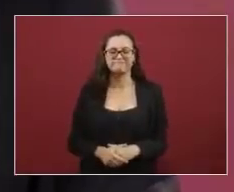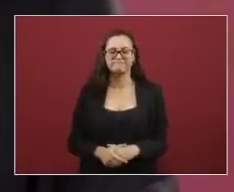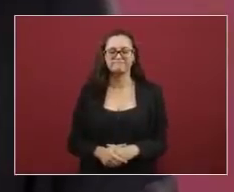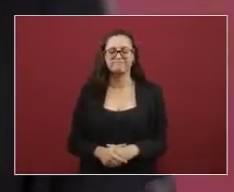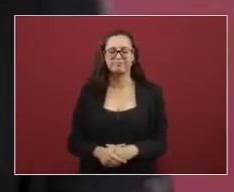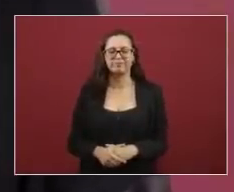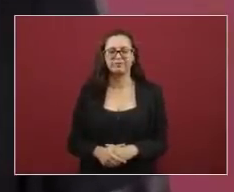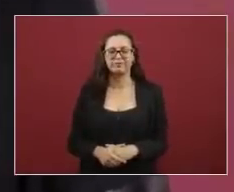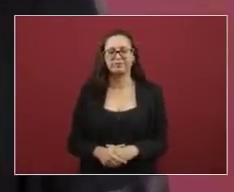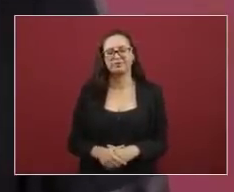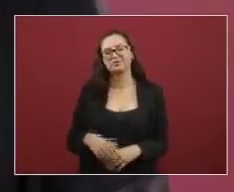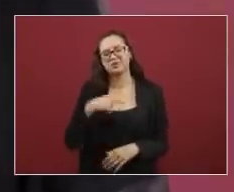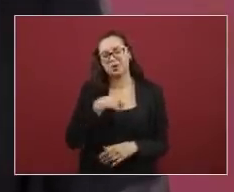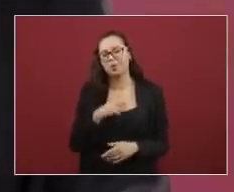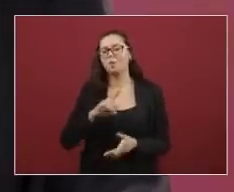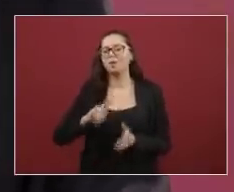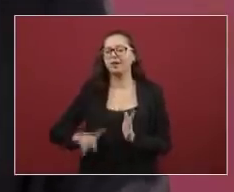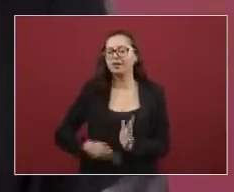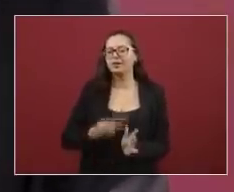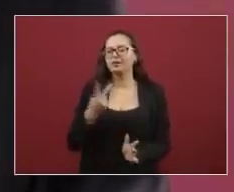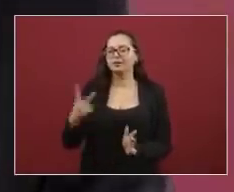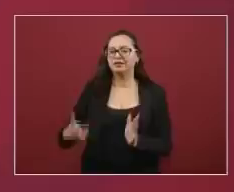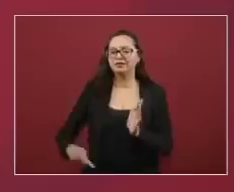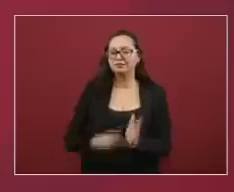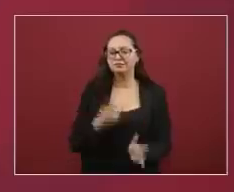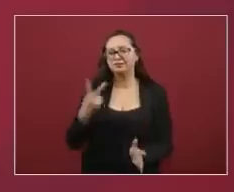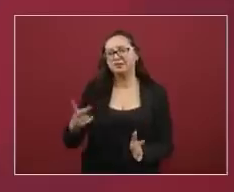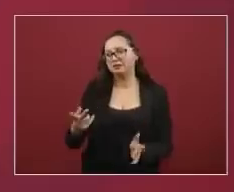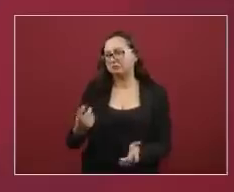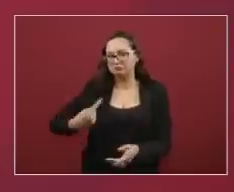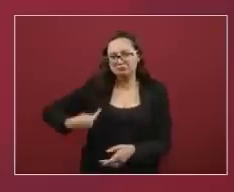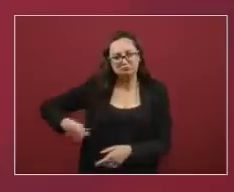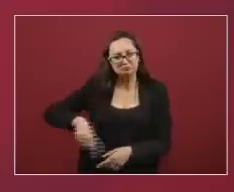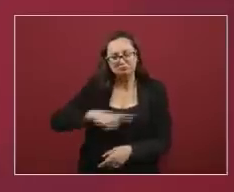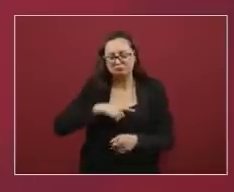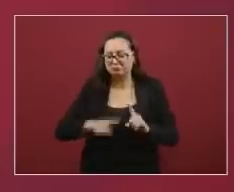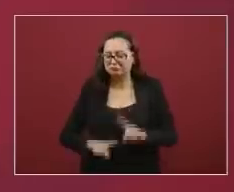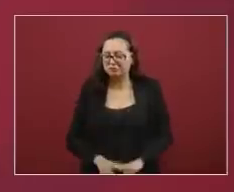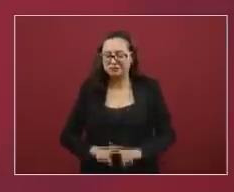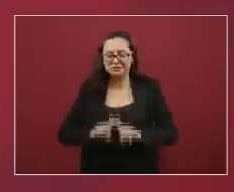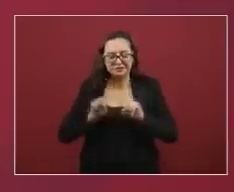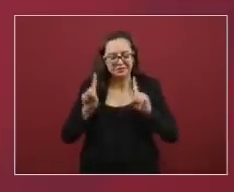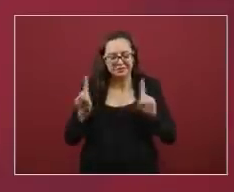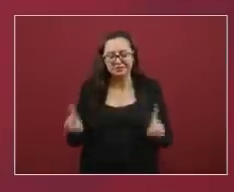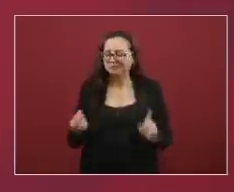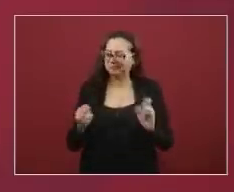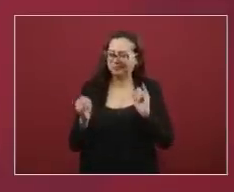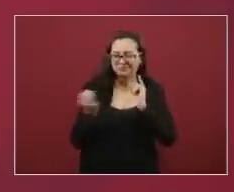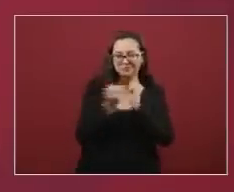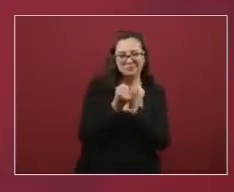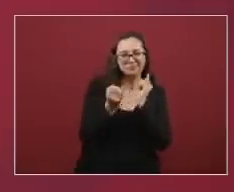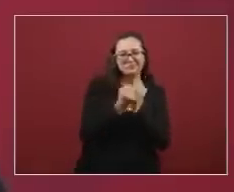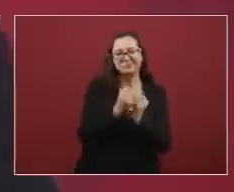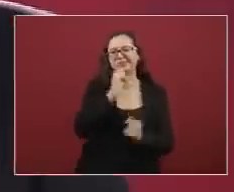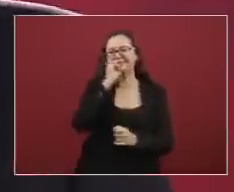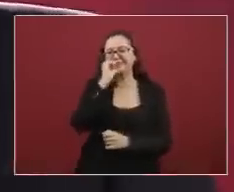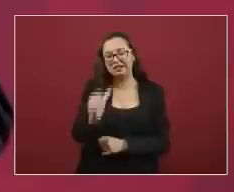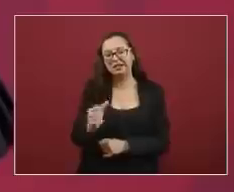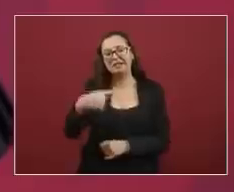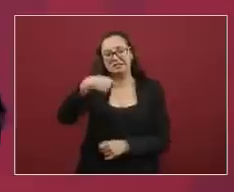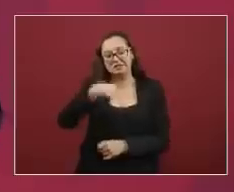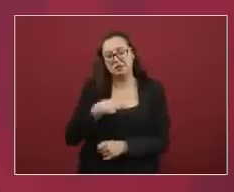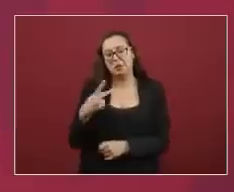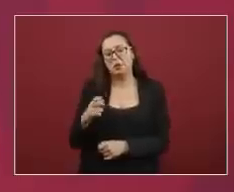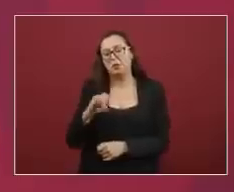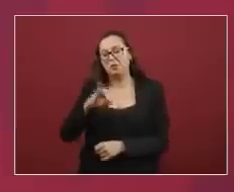Varias veces tuve que decir que no éramos lo mismo, que me podían llamar peje, pero